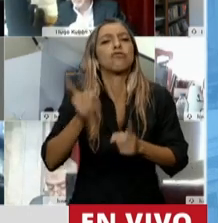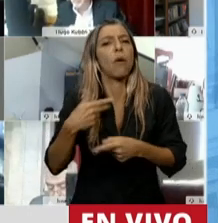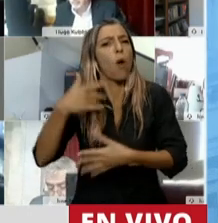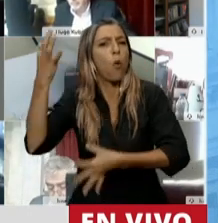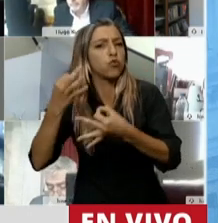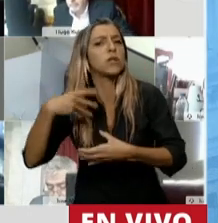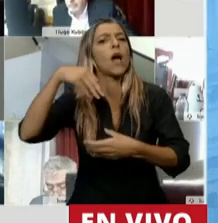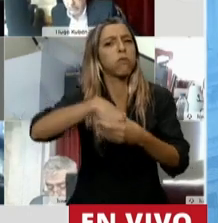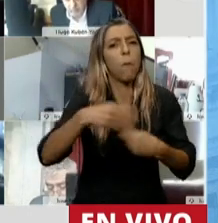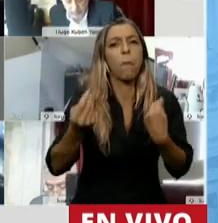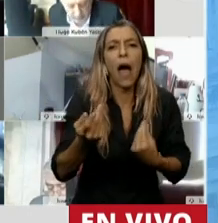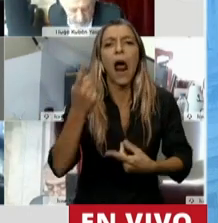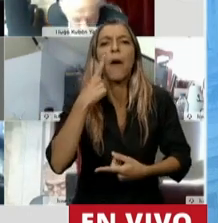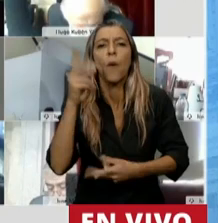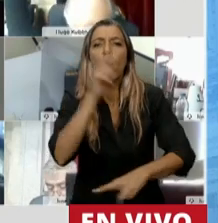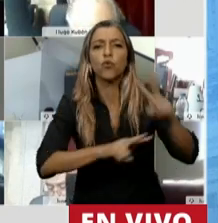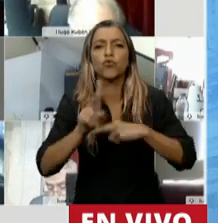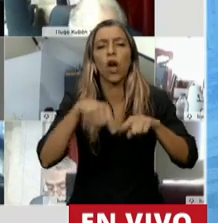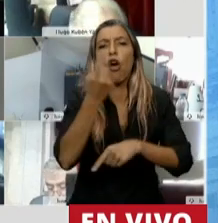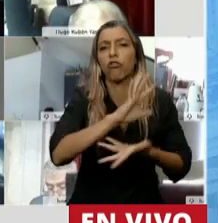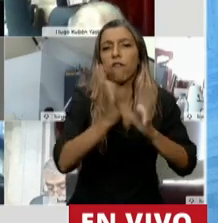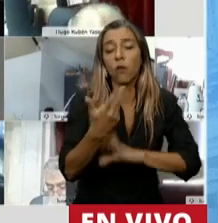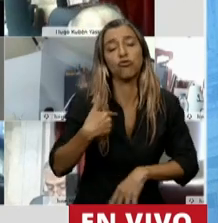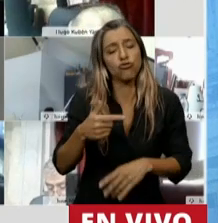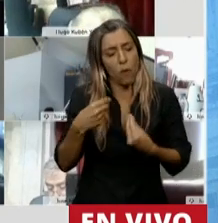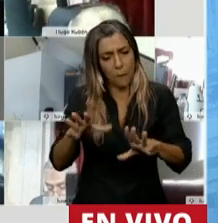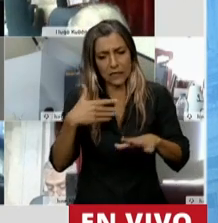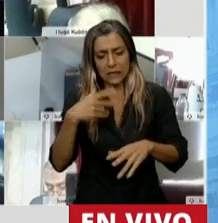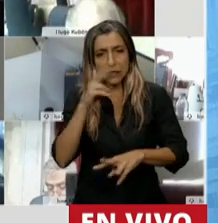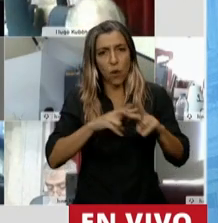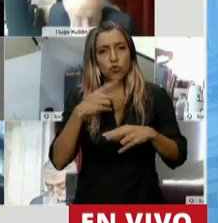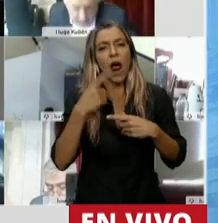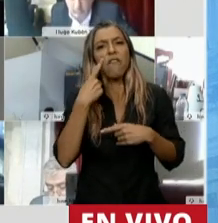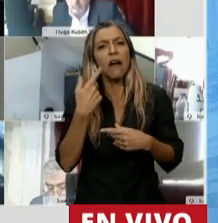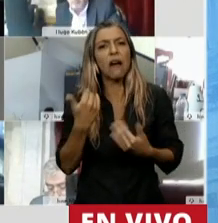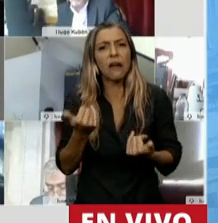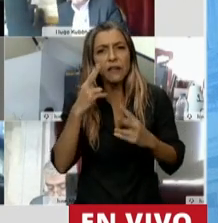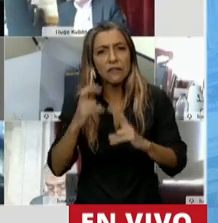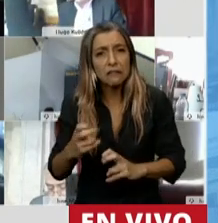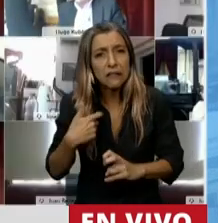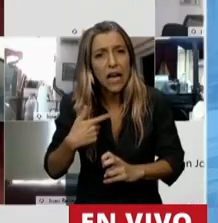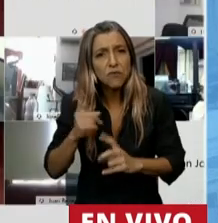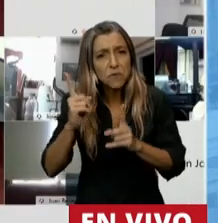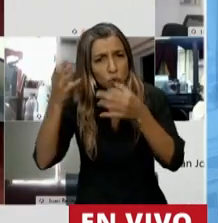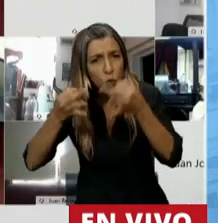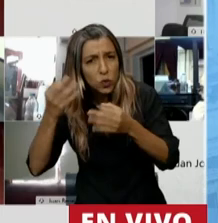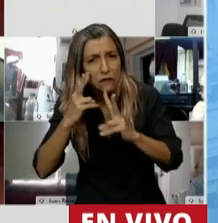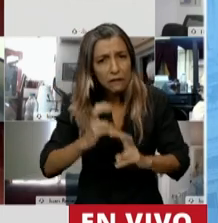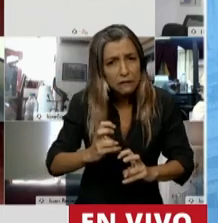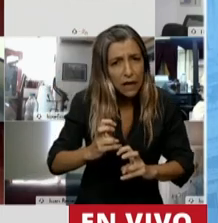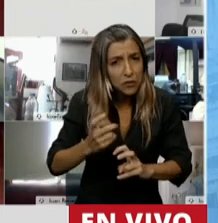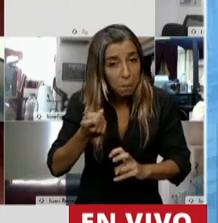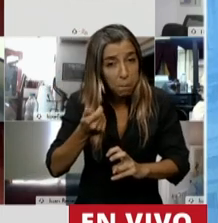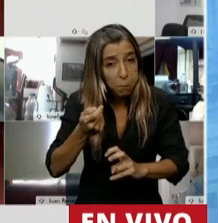esto, ¿no? Construyendo, tratando de construir otra vía. Me puse a buscar cuántas investigaciones judiciales hay, muy pocas. Muy